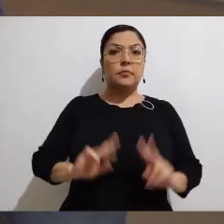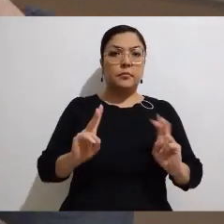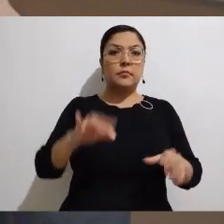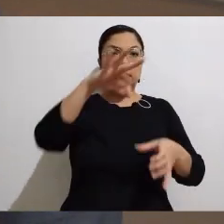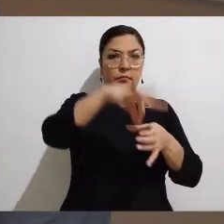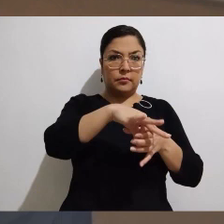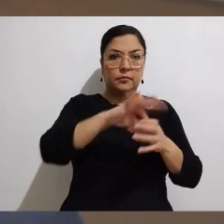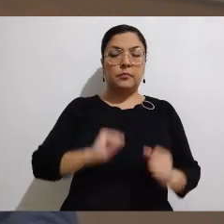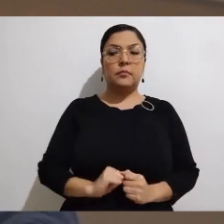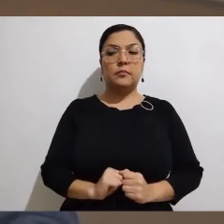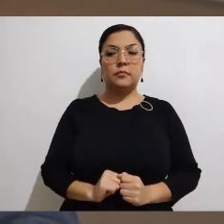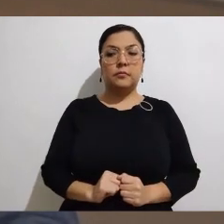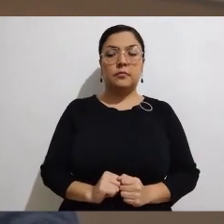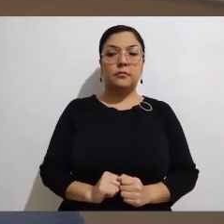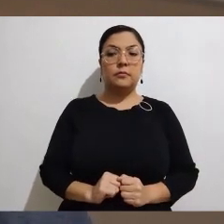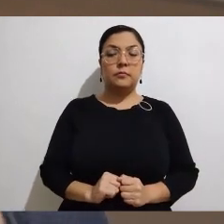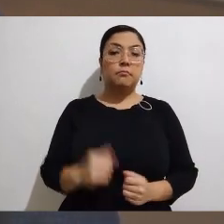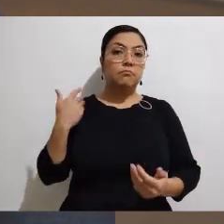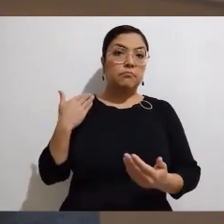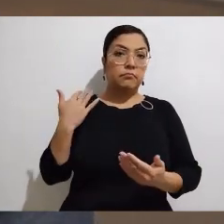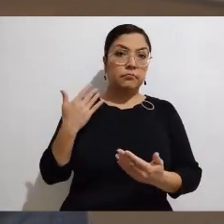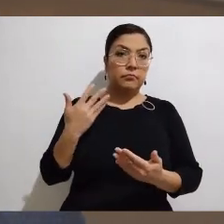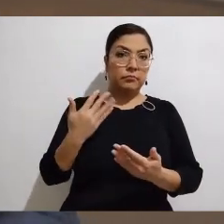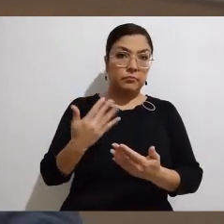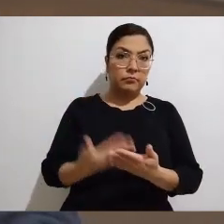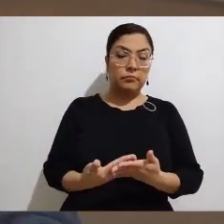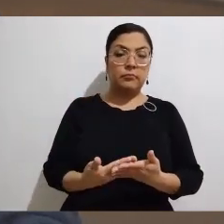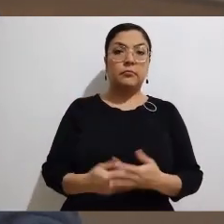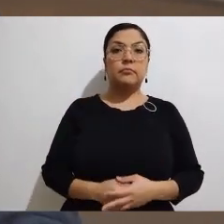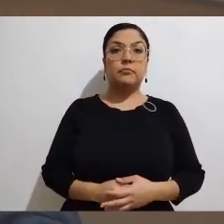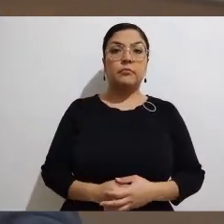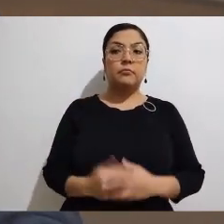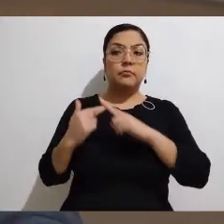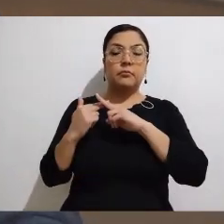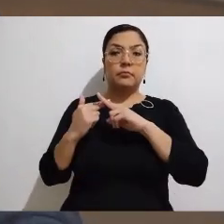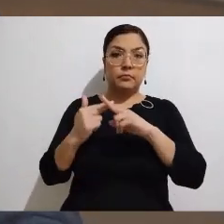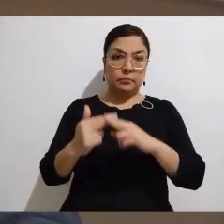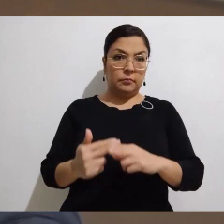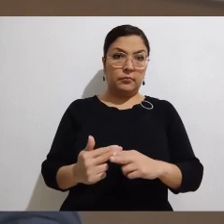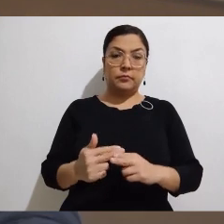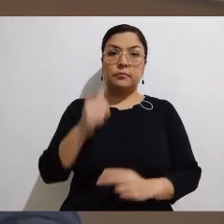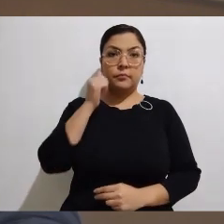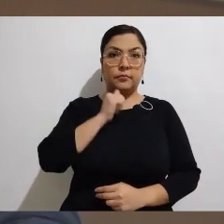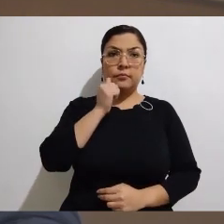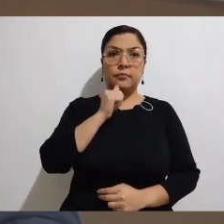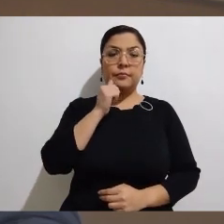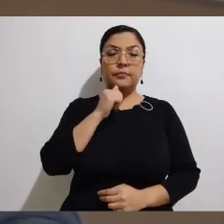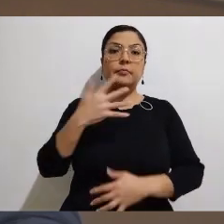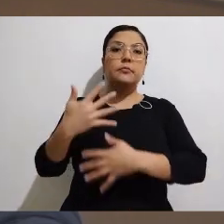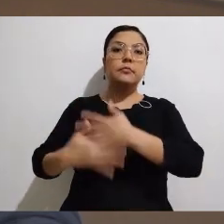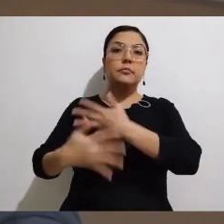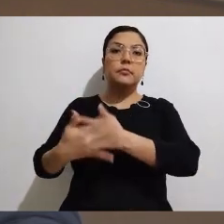Funciones que he venido desempeñando o a la materia que me he venido dedicando a lo largo de mi vida, ya aproximadamente 15